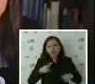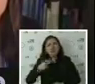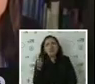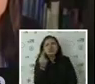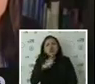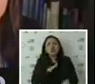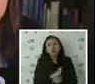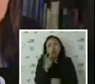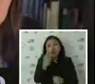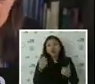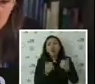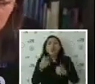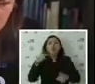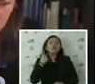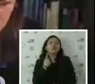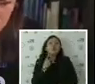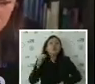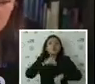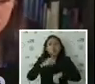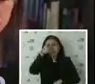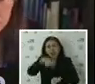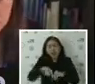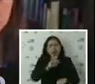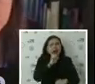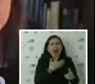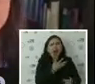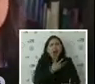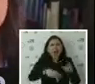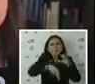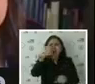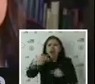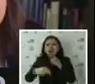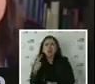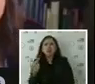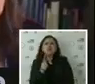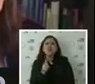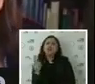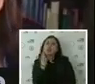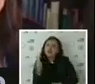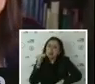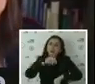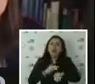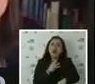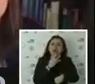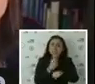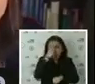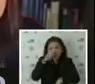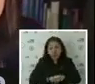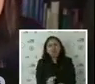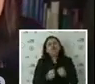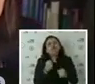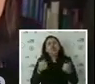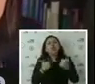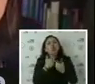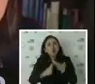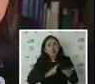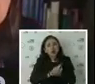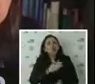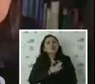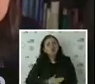política que subsana los espacios vacíos de la política con la pandemia y posterior a ella una estructura aún más fuerte para la